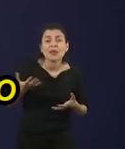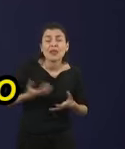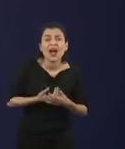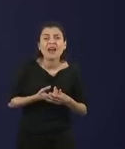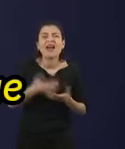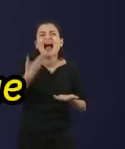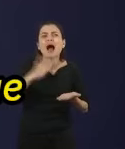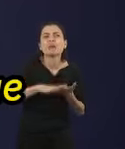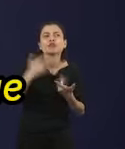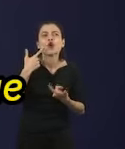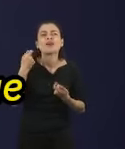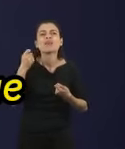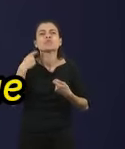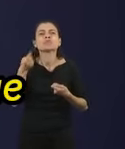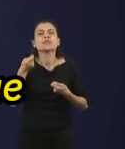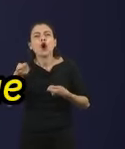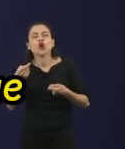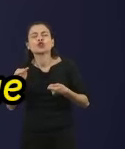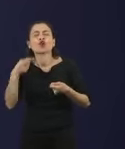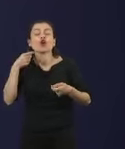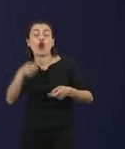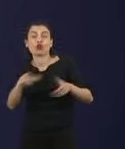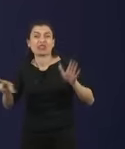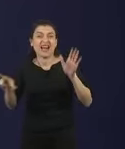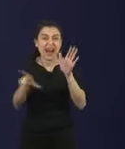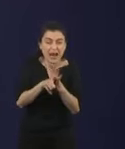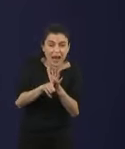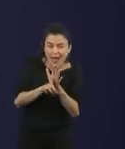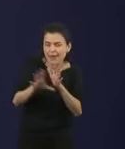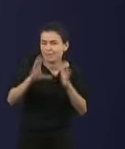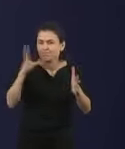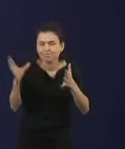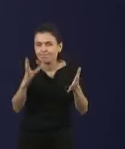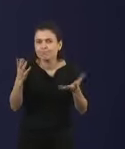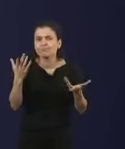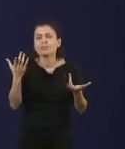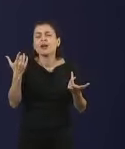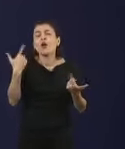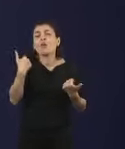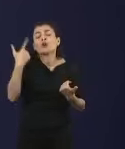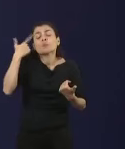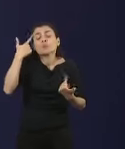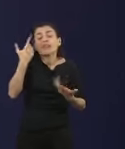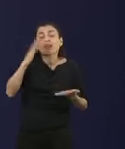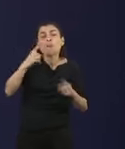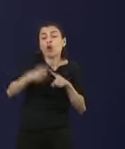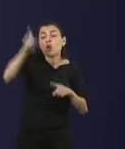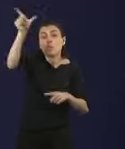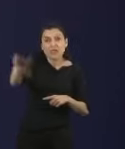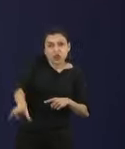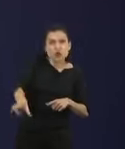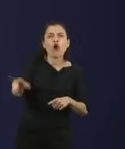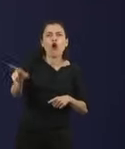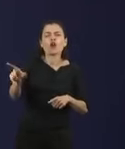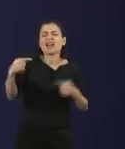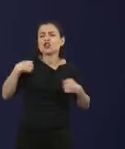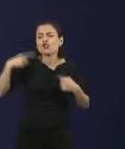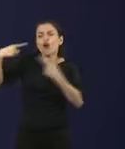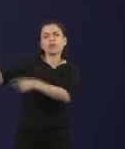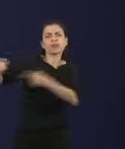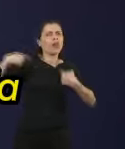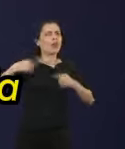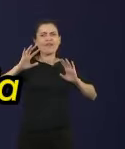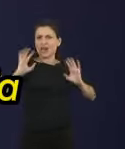sugiere un delito sino simplemente una actitud que la podrás considerar no sé fuera de lo que vos harías o